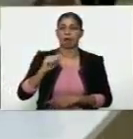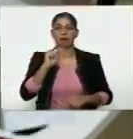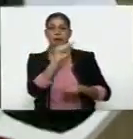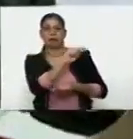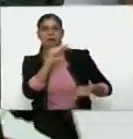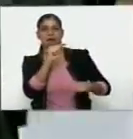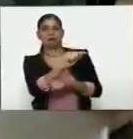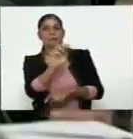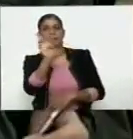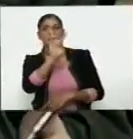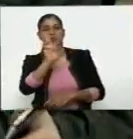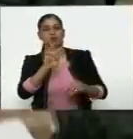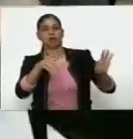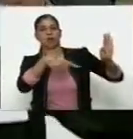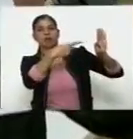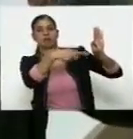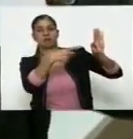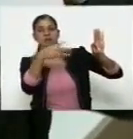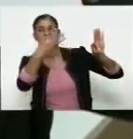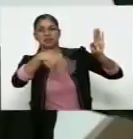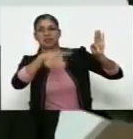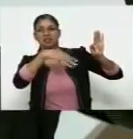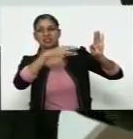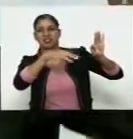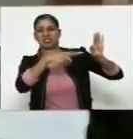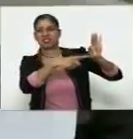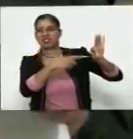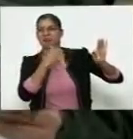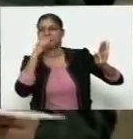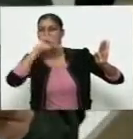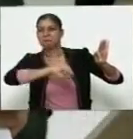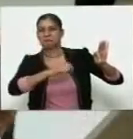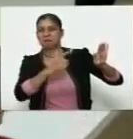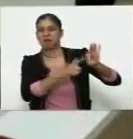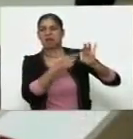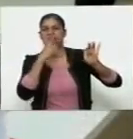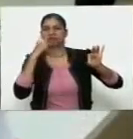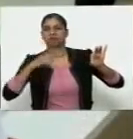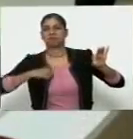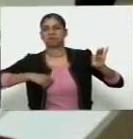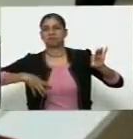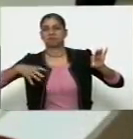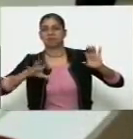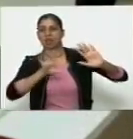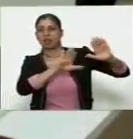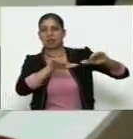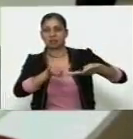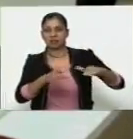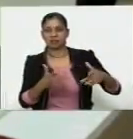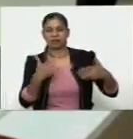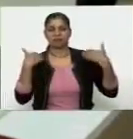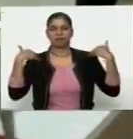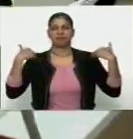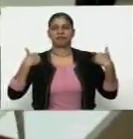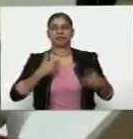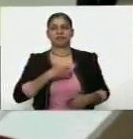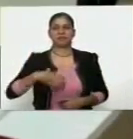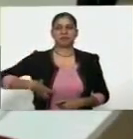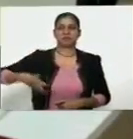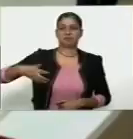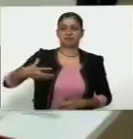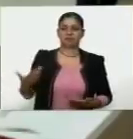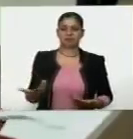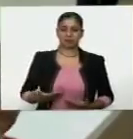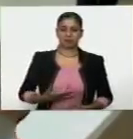nuestra criptomoneda es una forma de enriquecer a la dictadura. No. ¿Qué es el